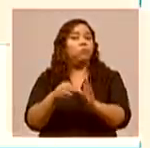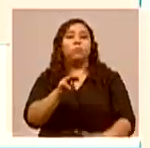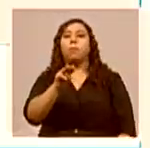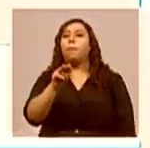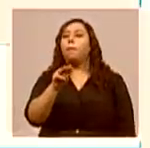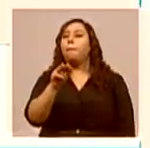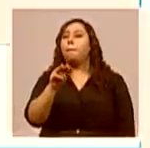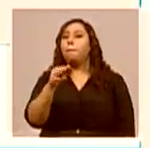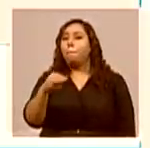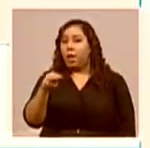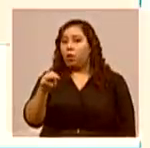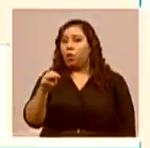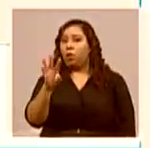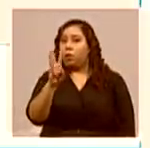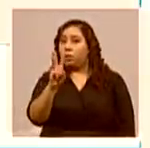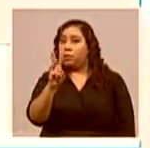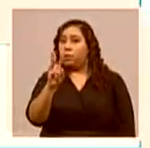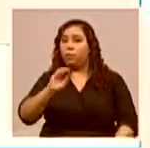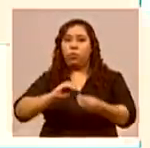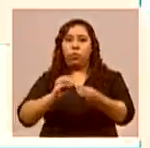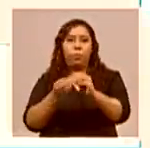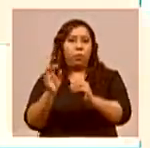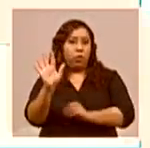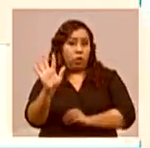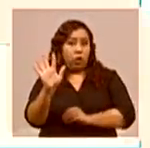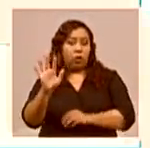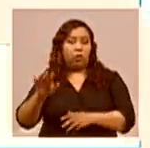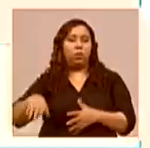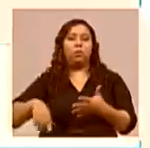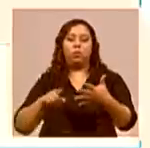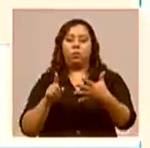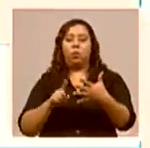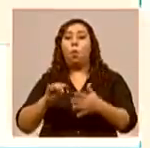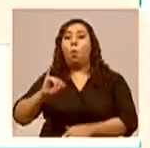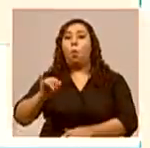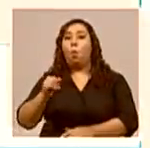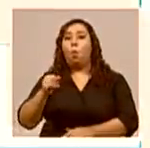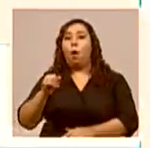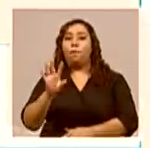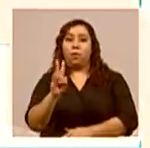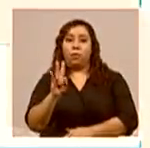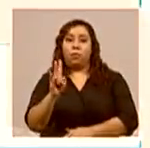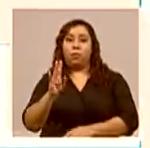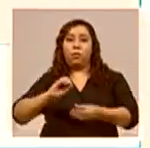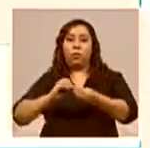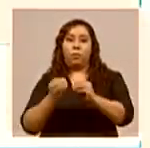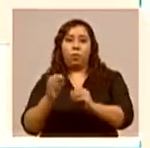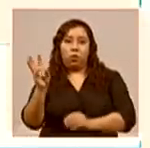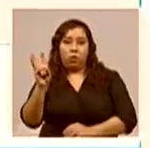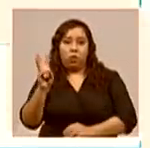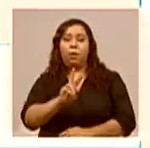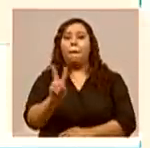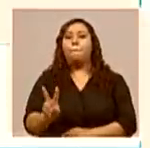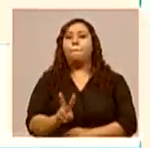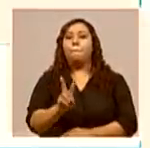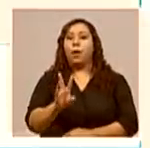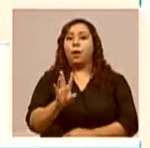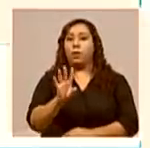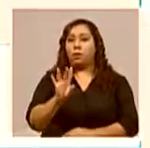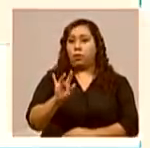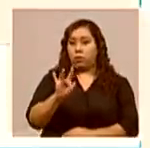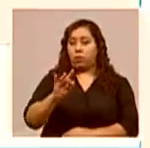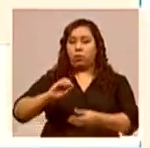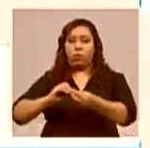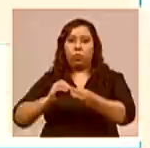miércoles 16 sale el dígito número 5, el jueves 17 el número 6, el viernes 18, el